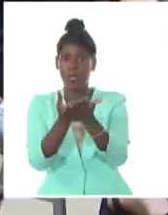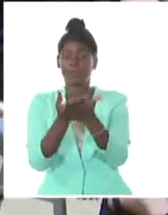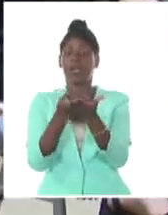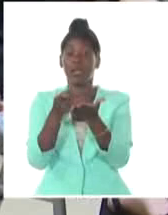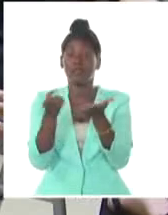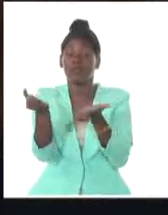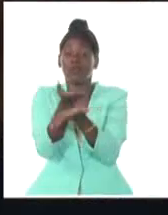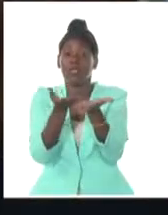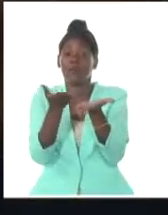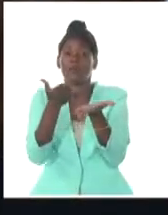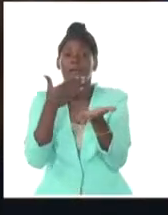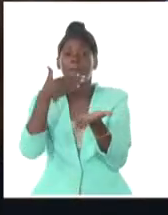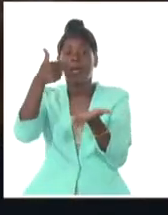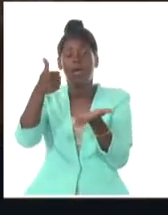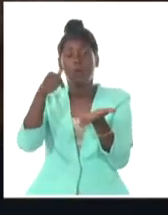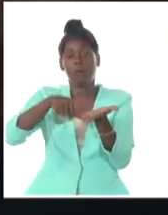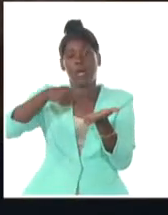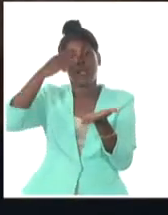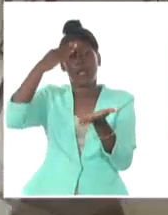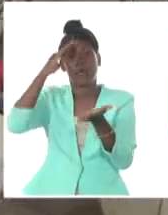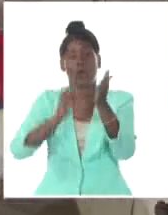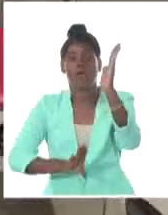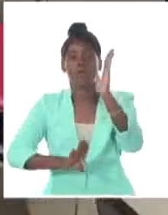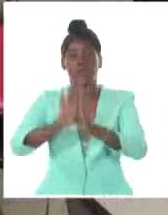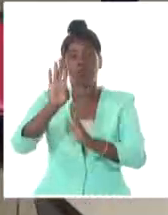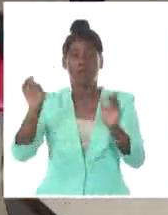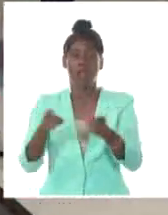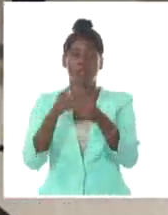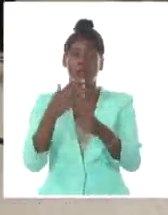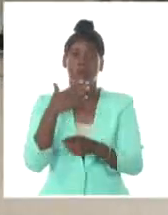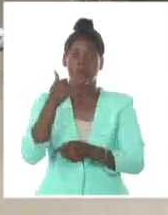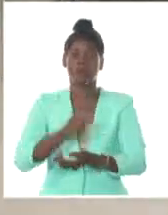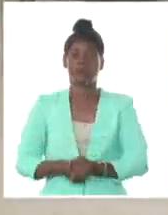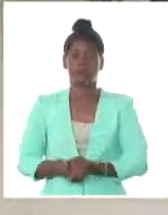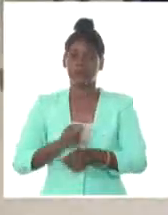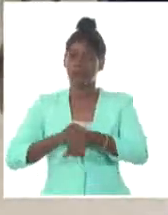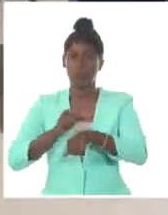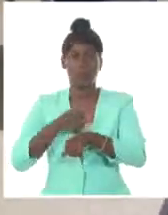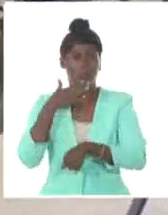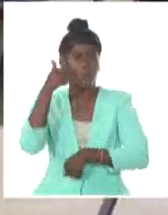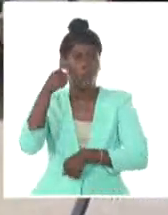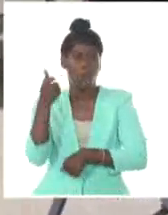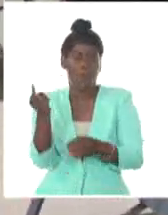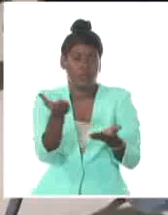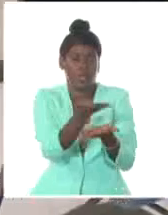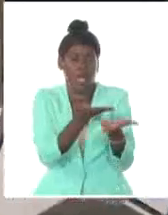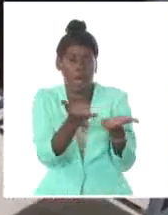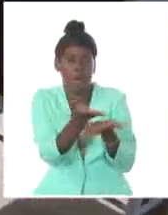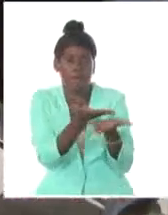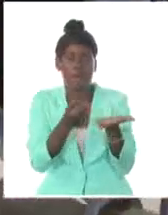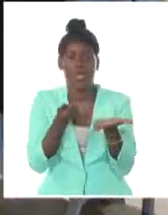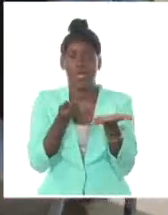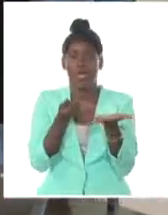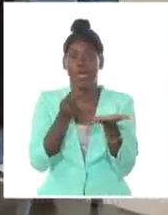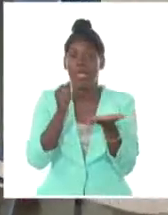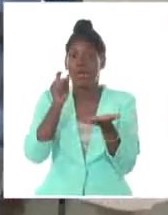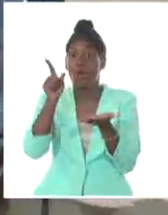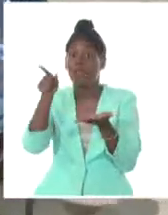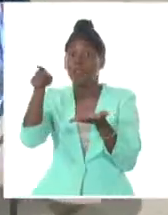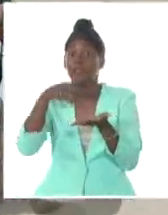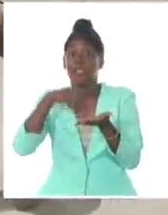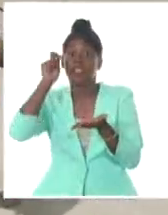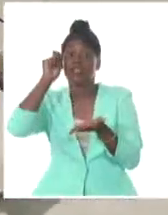en bien de nuestra música. Son momentos de socializar, de intercambiar experiencias, de